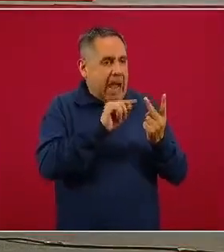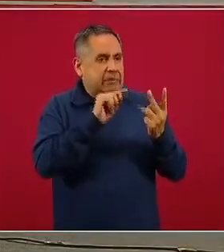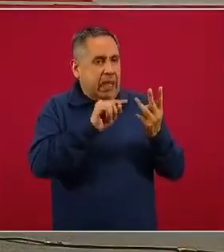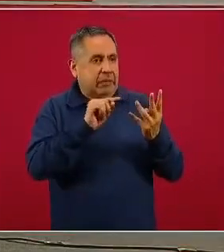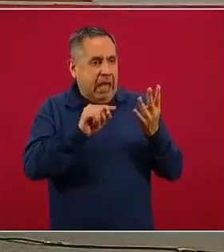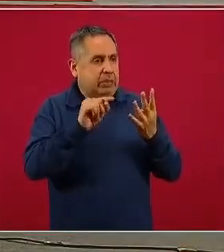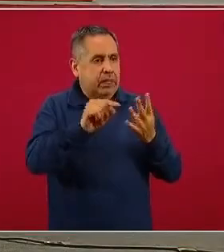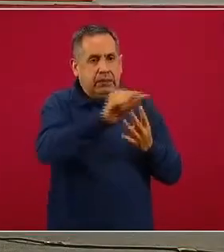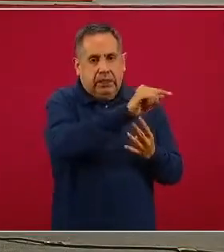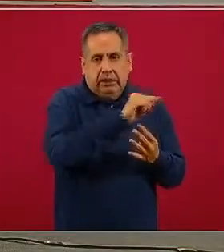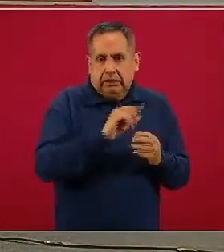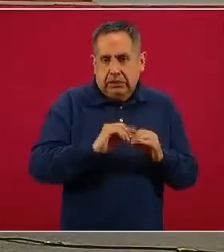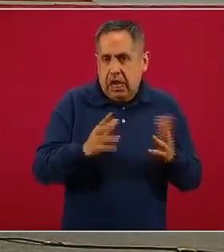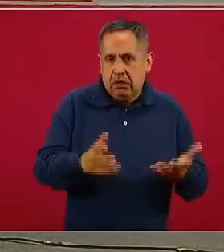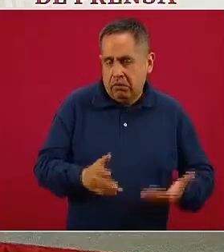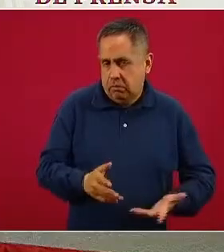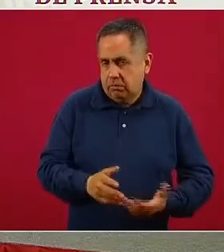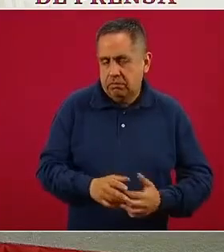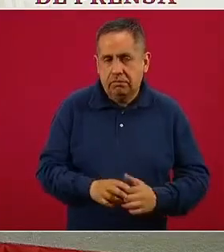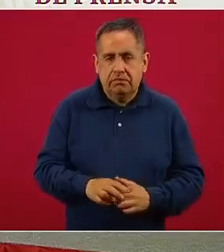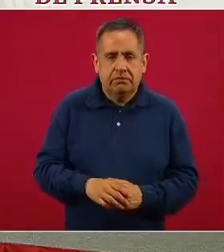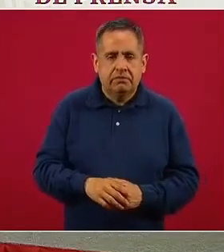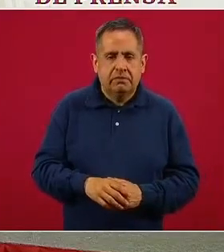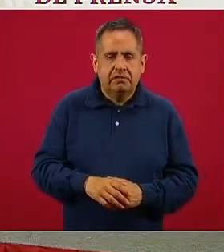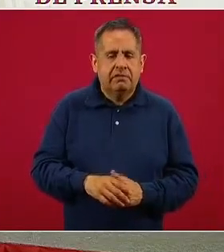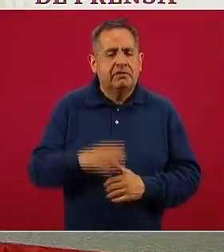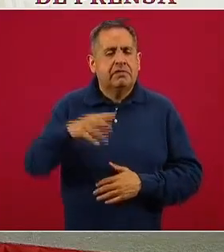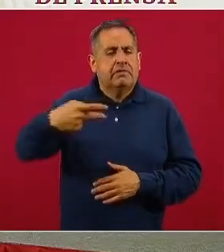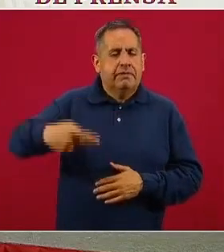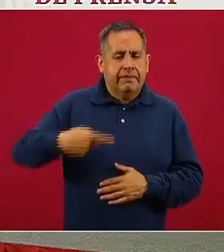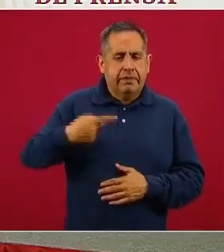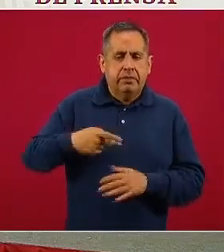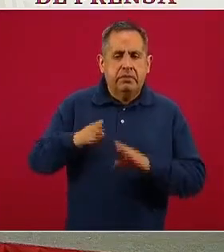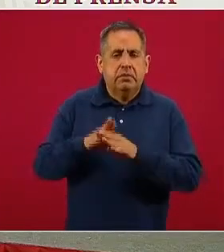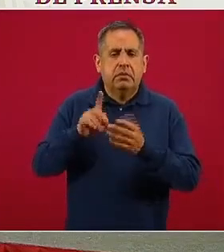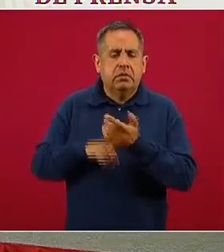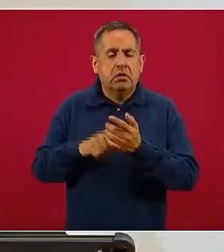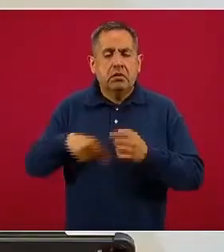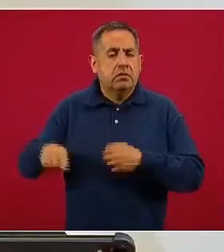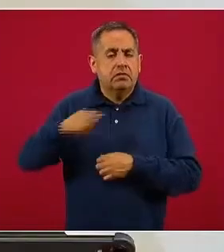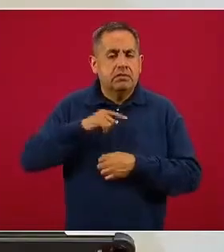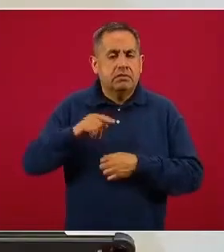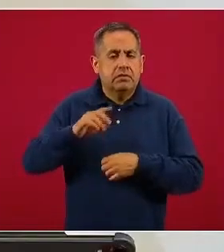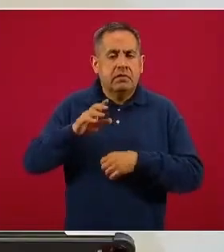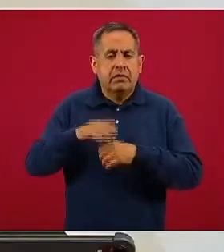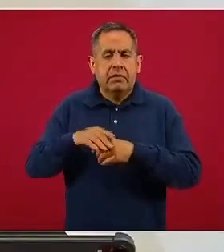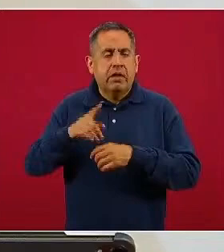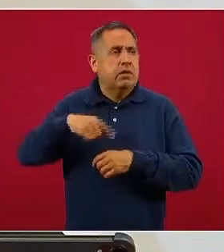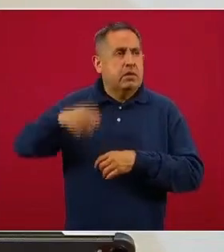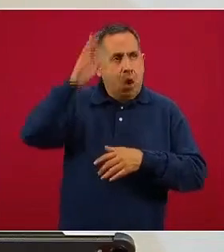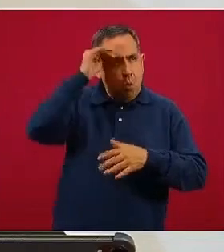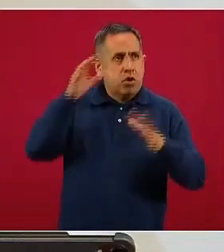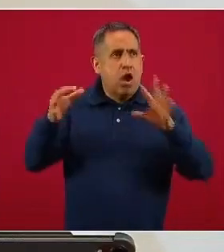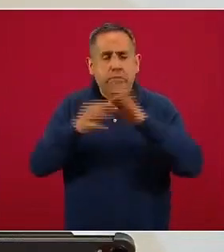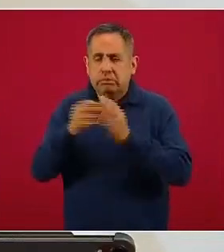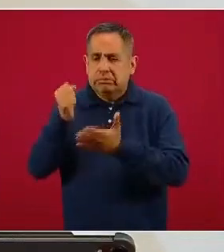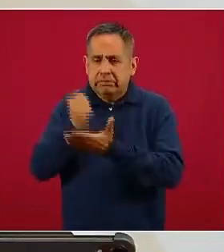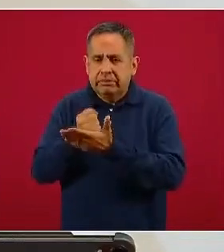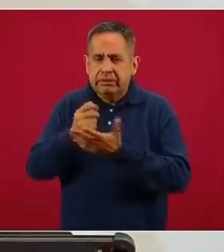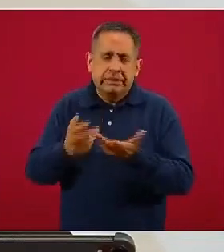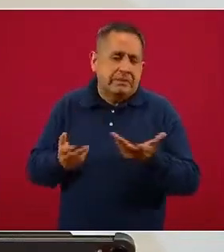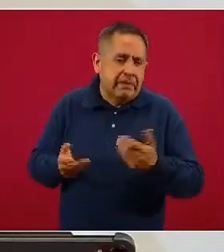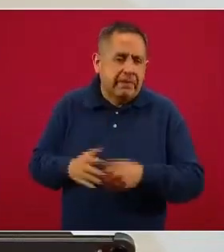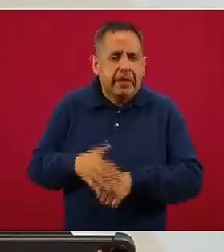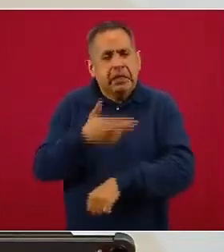las capacidades. En cuanto a la pregunta del acuerdo de adhesión, esto es una cosa que es